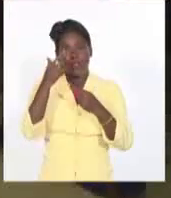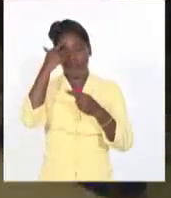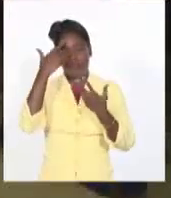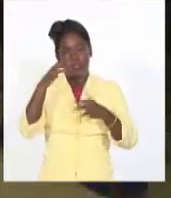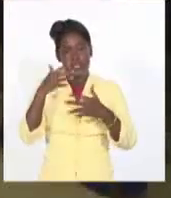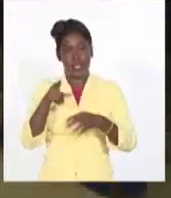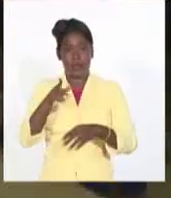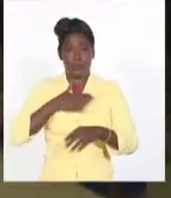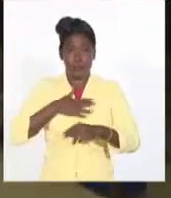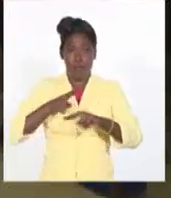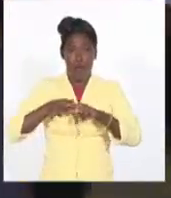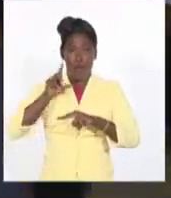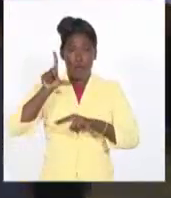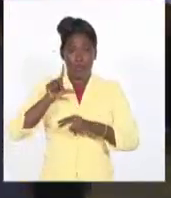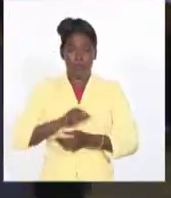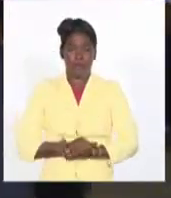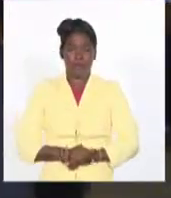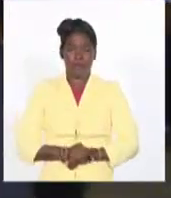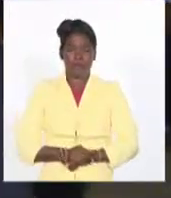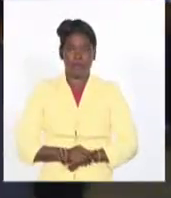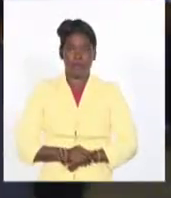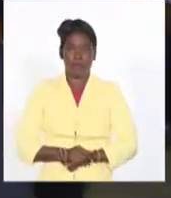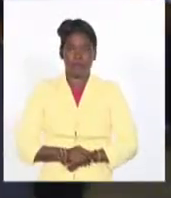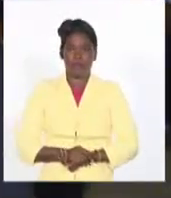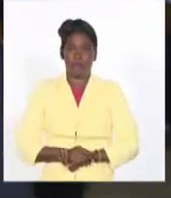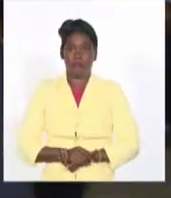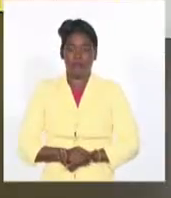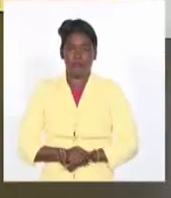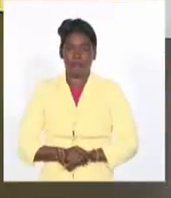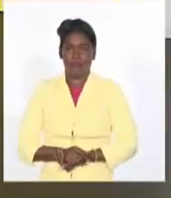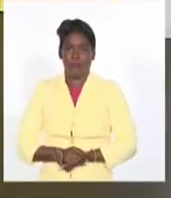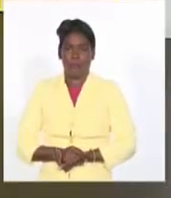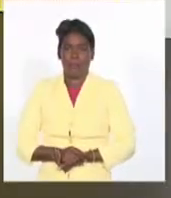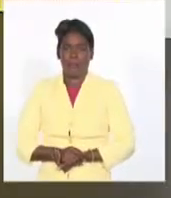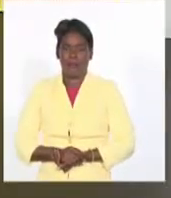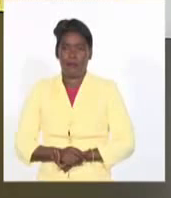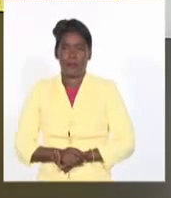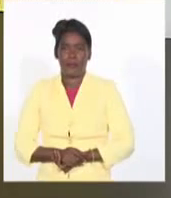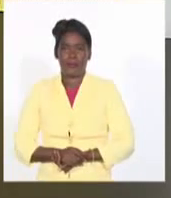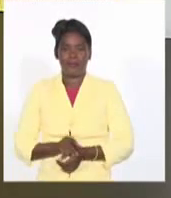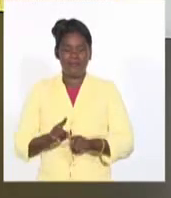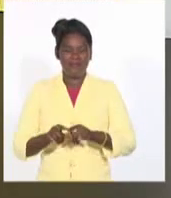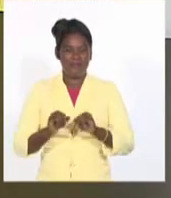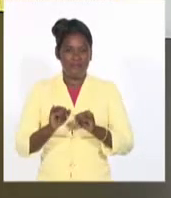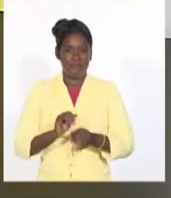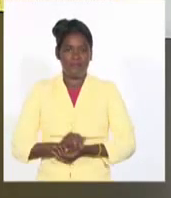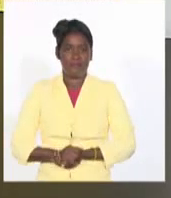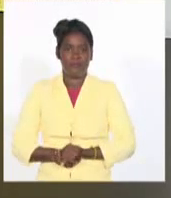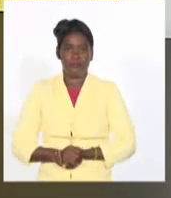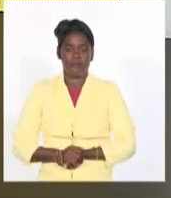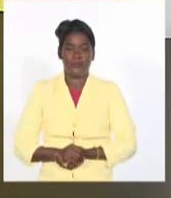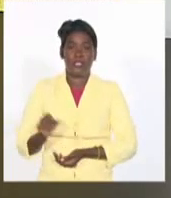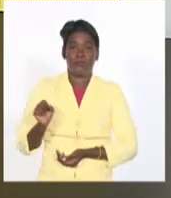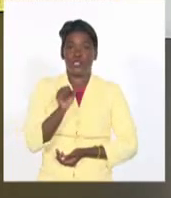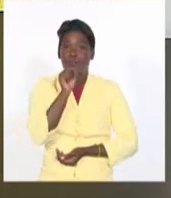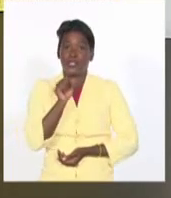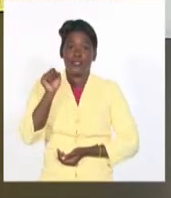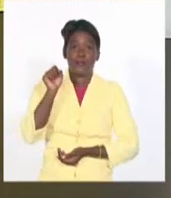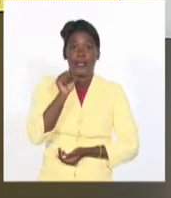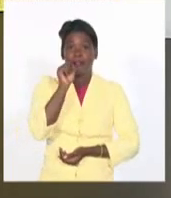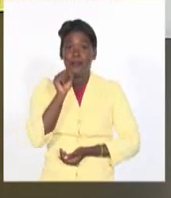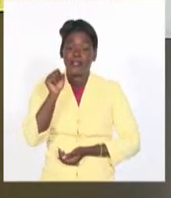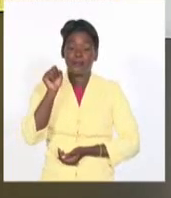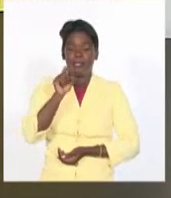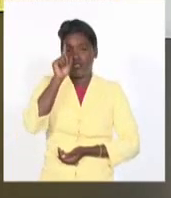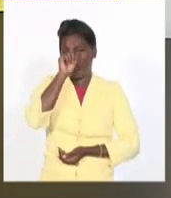Holguín, Daniel Leiva e Iris Torres, Canal Cubano de Noticias. Y el concierto Sueños Diminutos tendrá lugar este